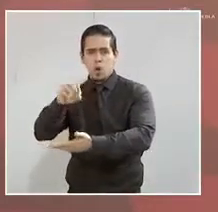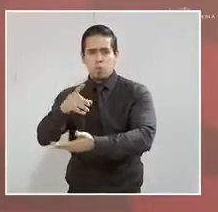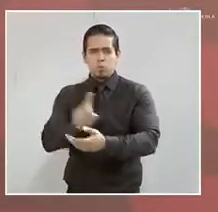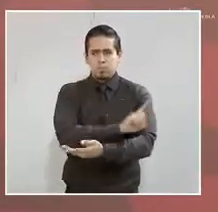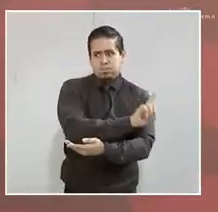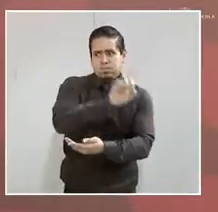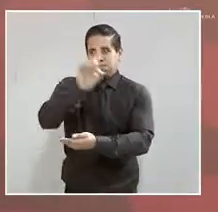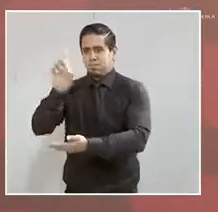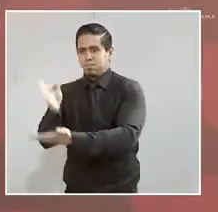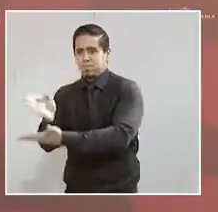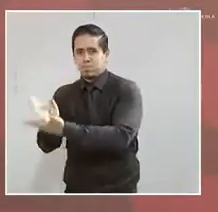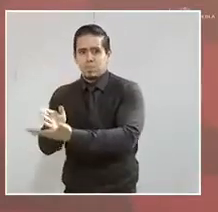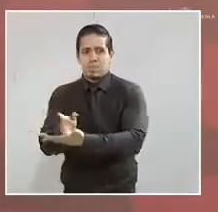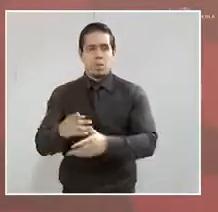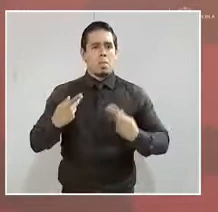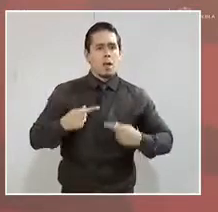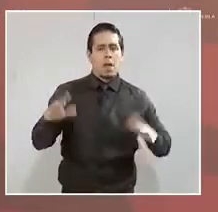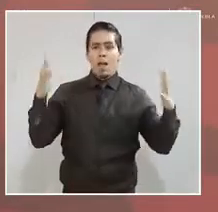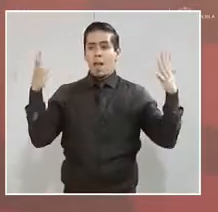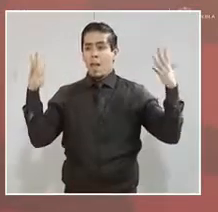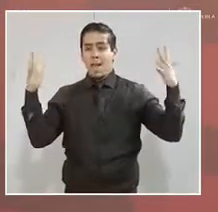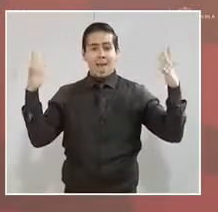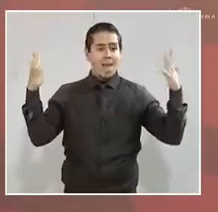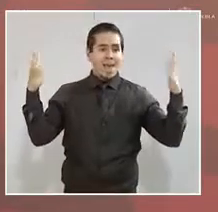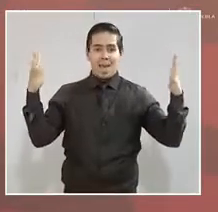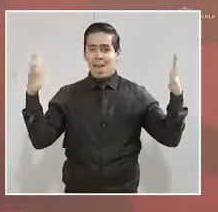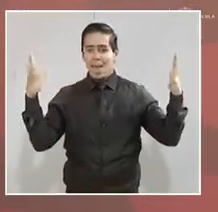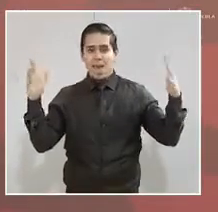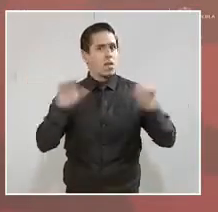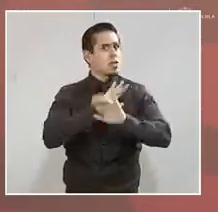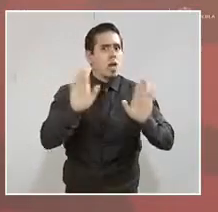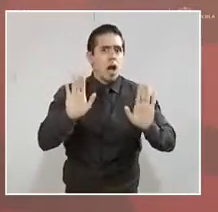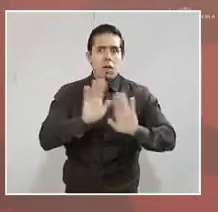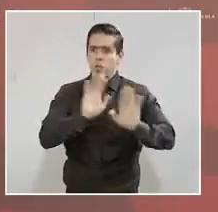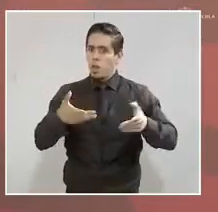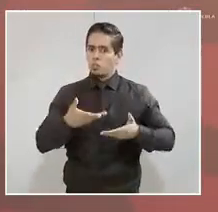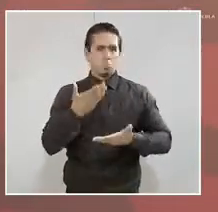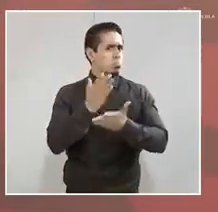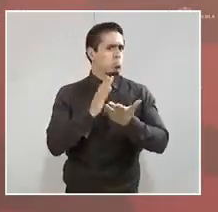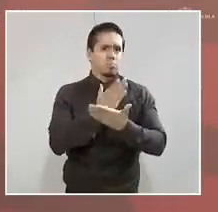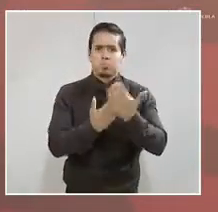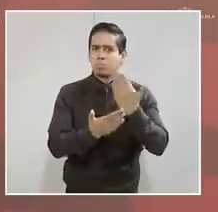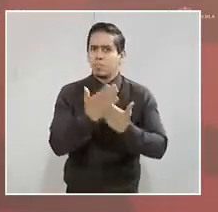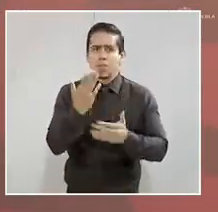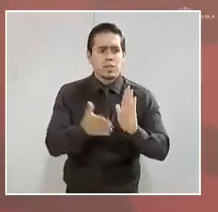en Tepeji de Rodríguez. Ya hicimos la carretera ahí